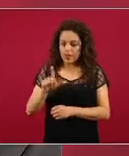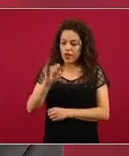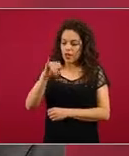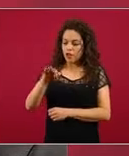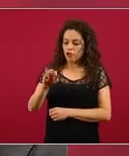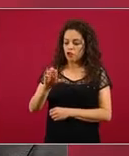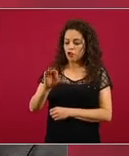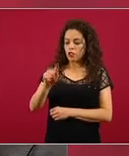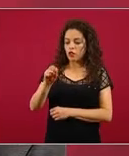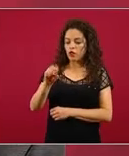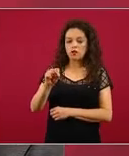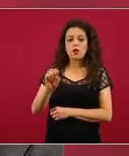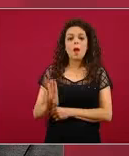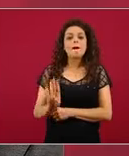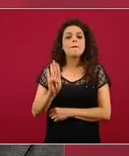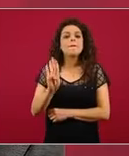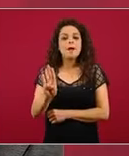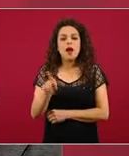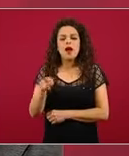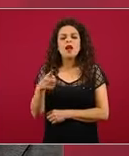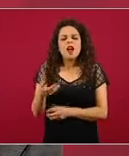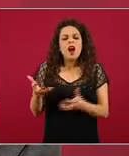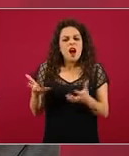y lo que hacen es